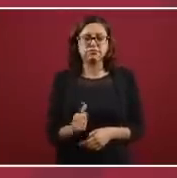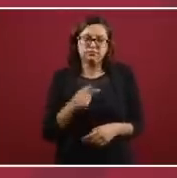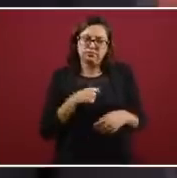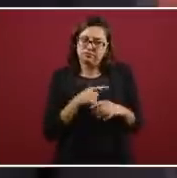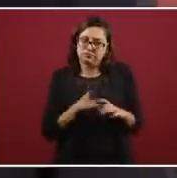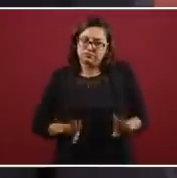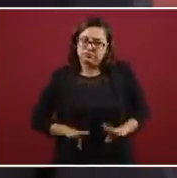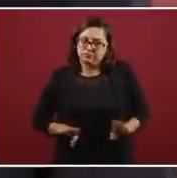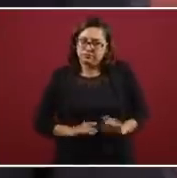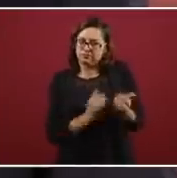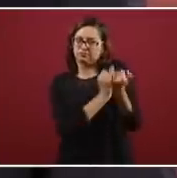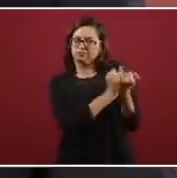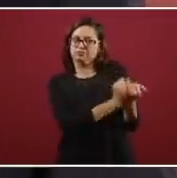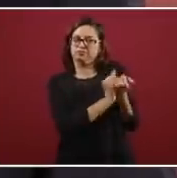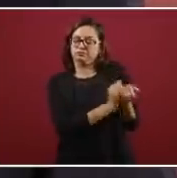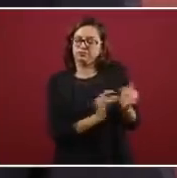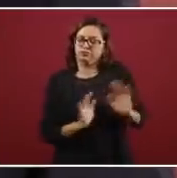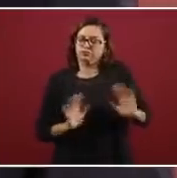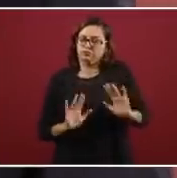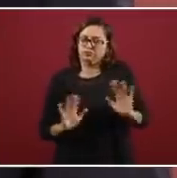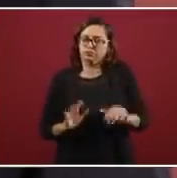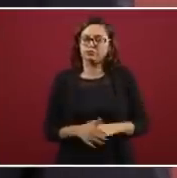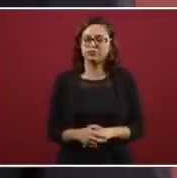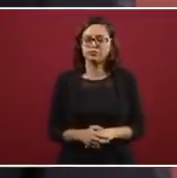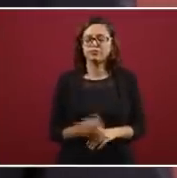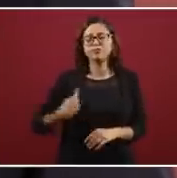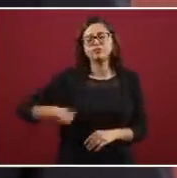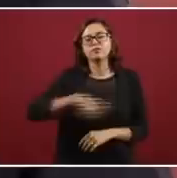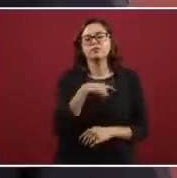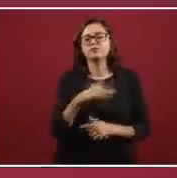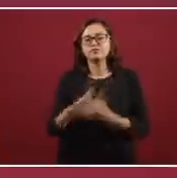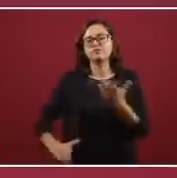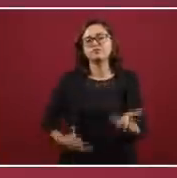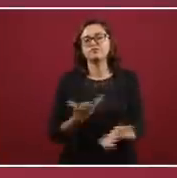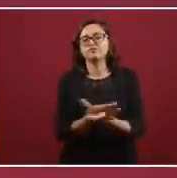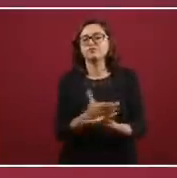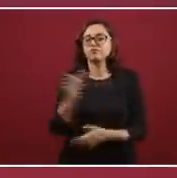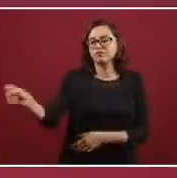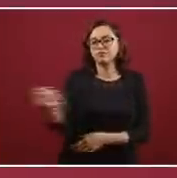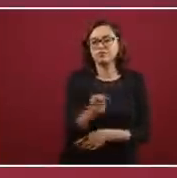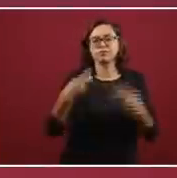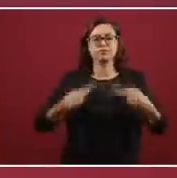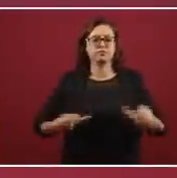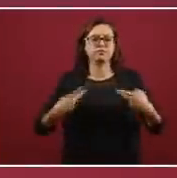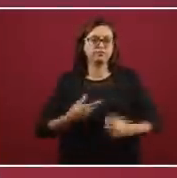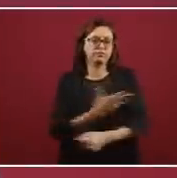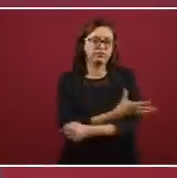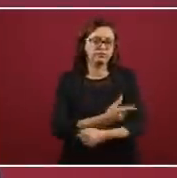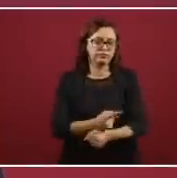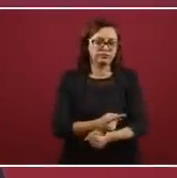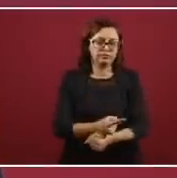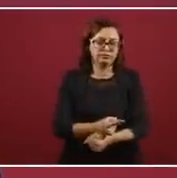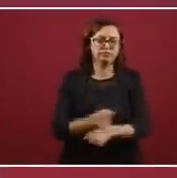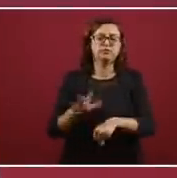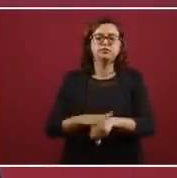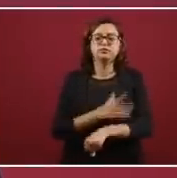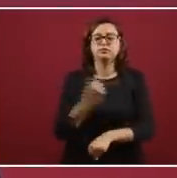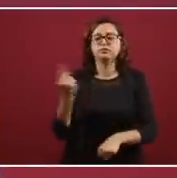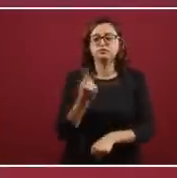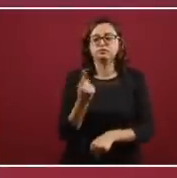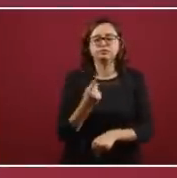a proponer a gente honesta, porque